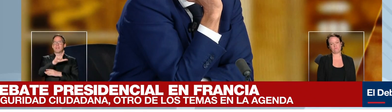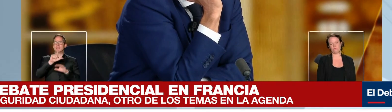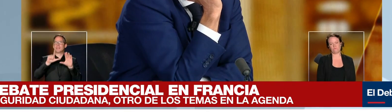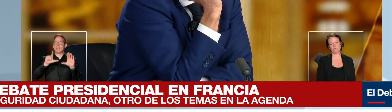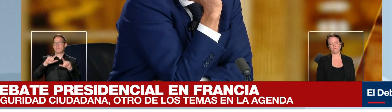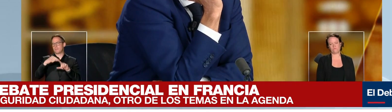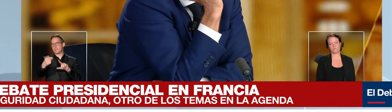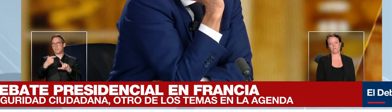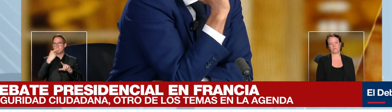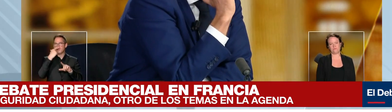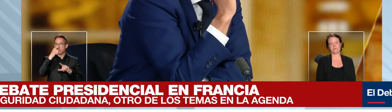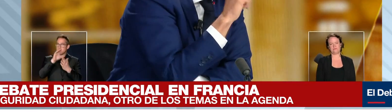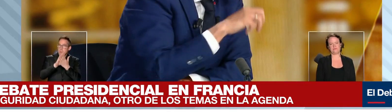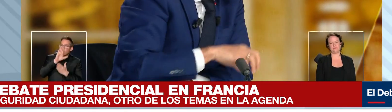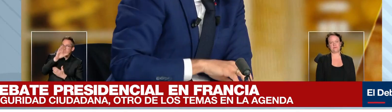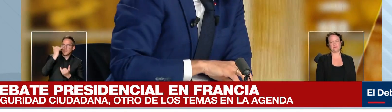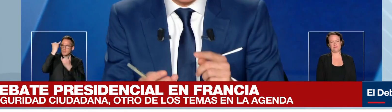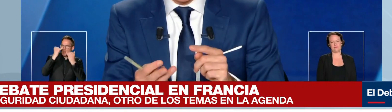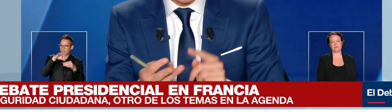2027, ¿usted se compromete